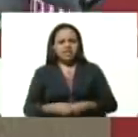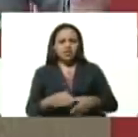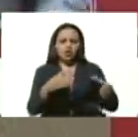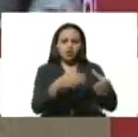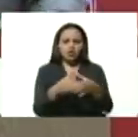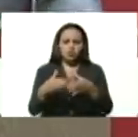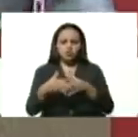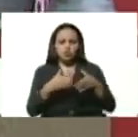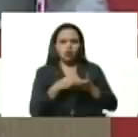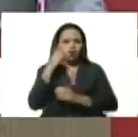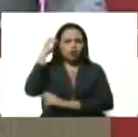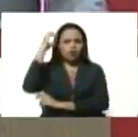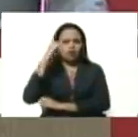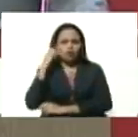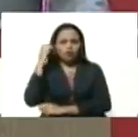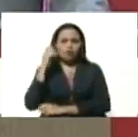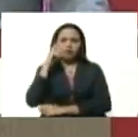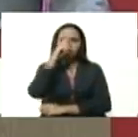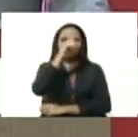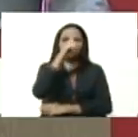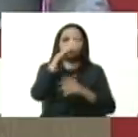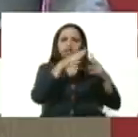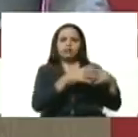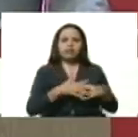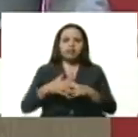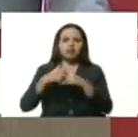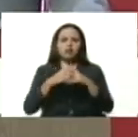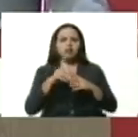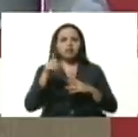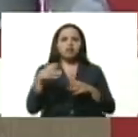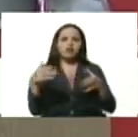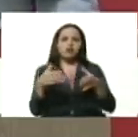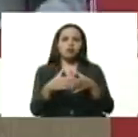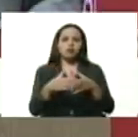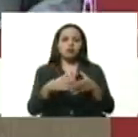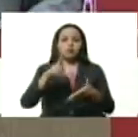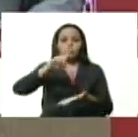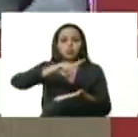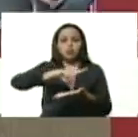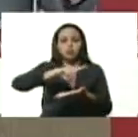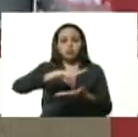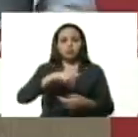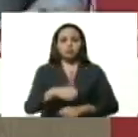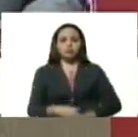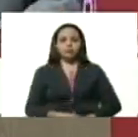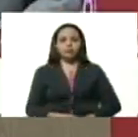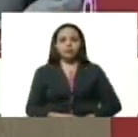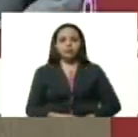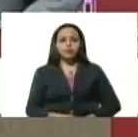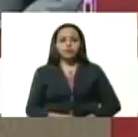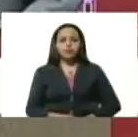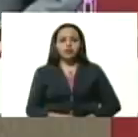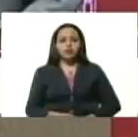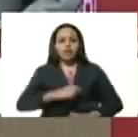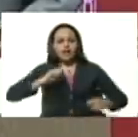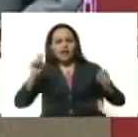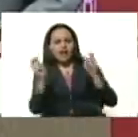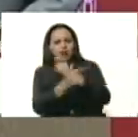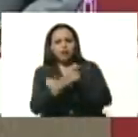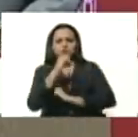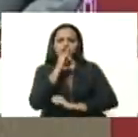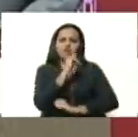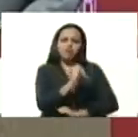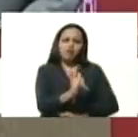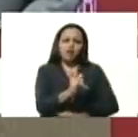europeos, norteamericanos o del llamado cartel de Lima? Mienten o desvirtúan o tratan